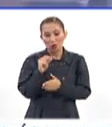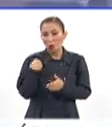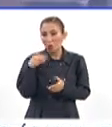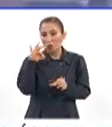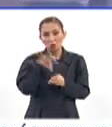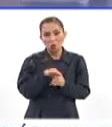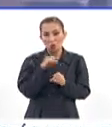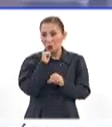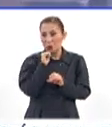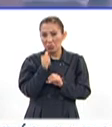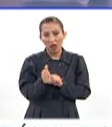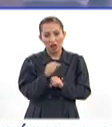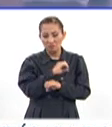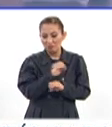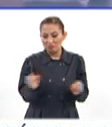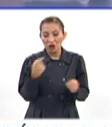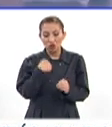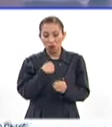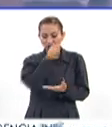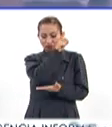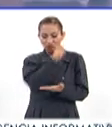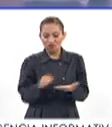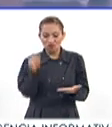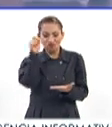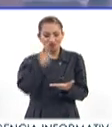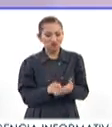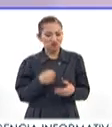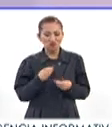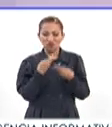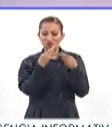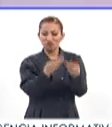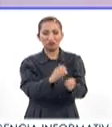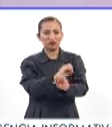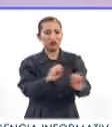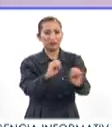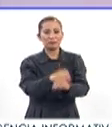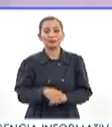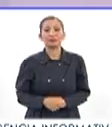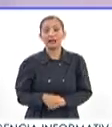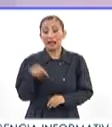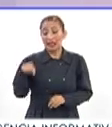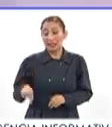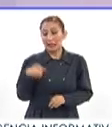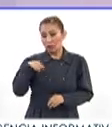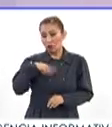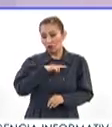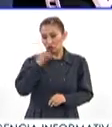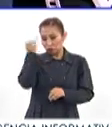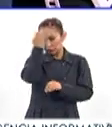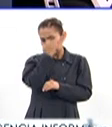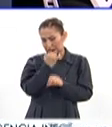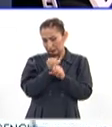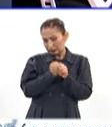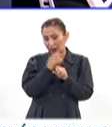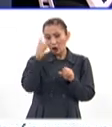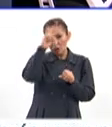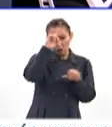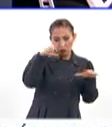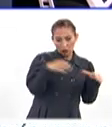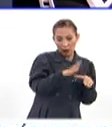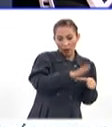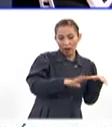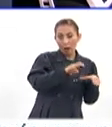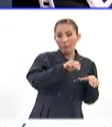no emitir, Miriam, el voto. Fíjate que en el estudio que hicieron desde el área del